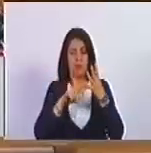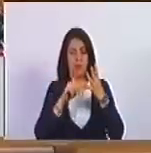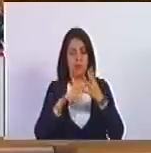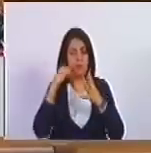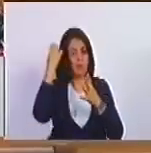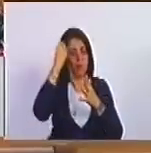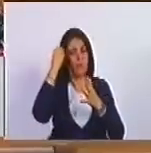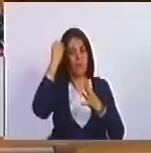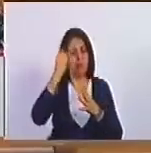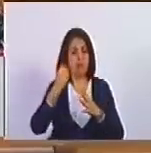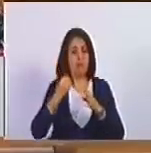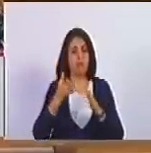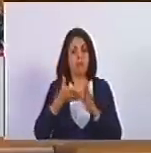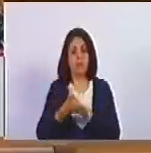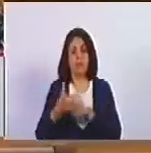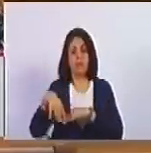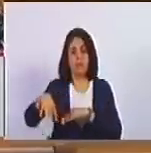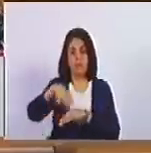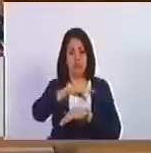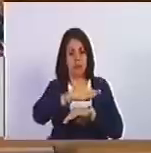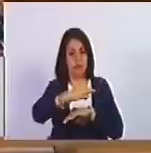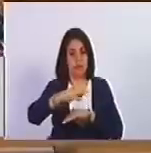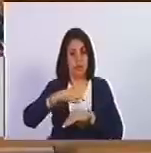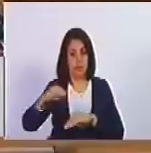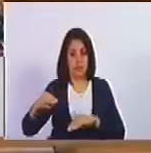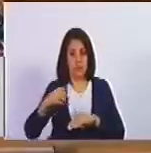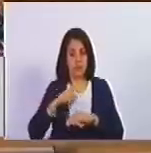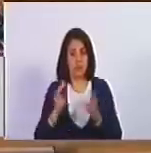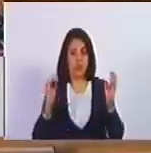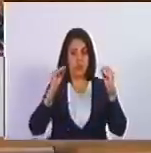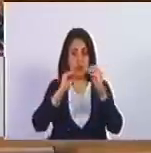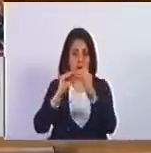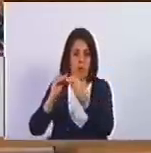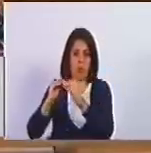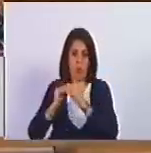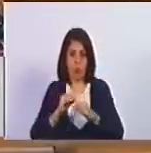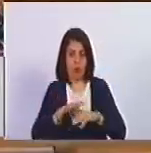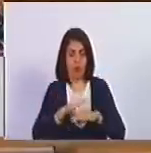Emitir opinión a instancia de los estados o municipios sobre la adecuación